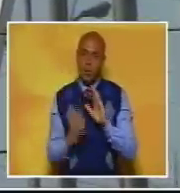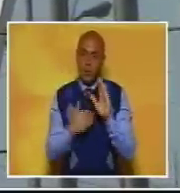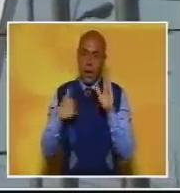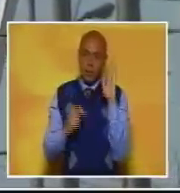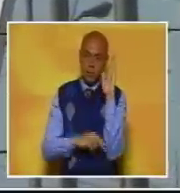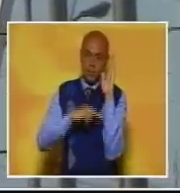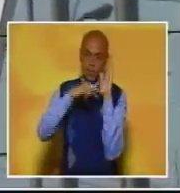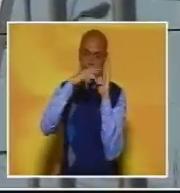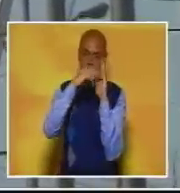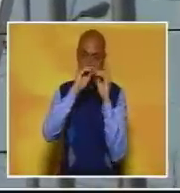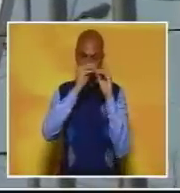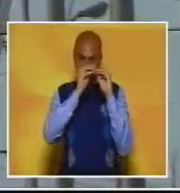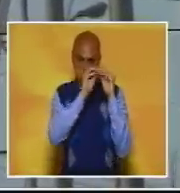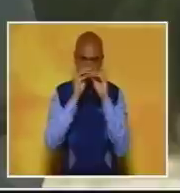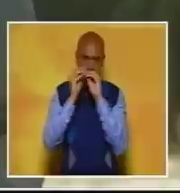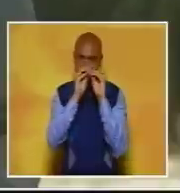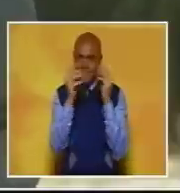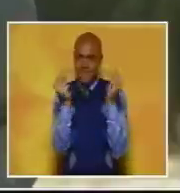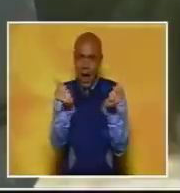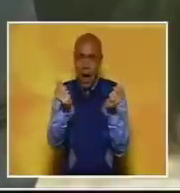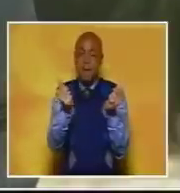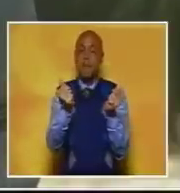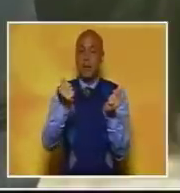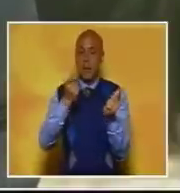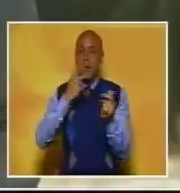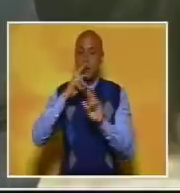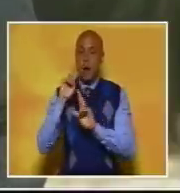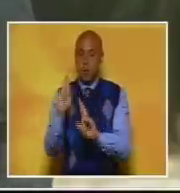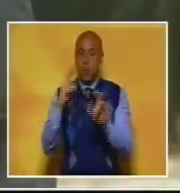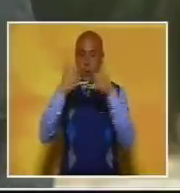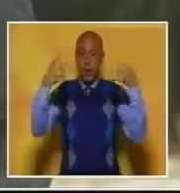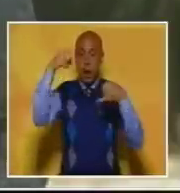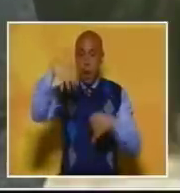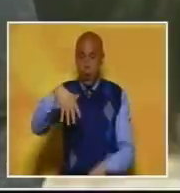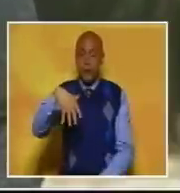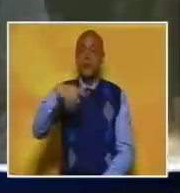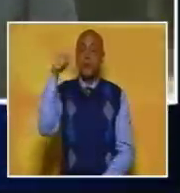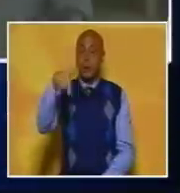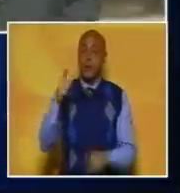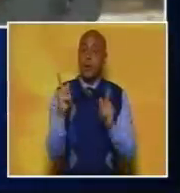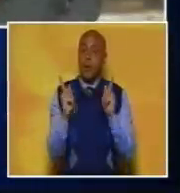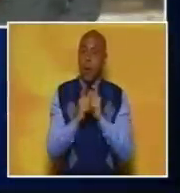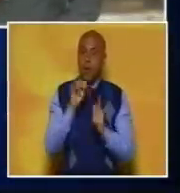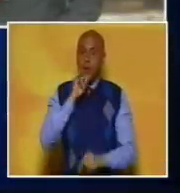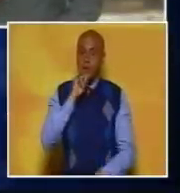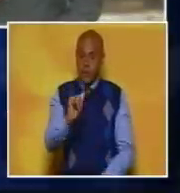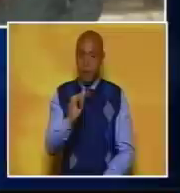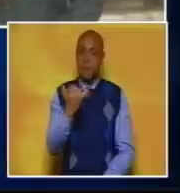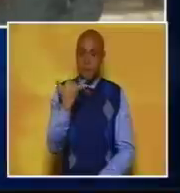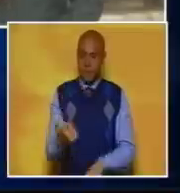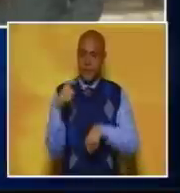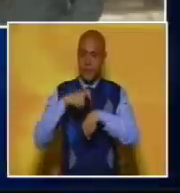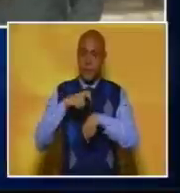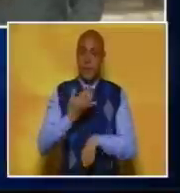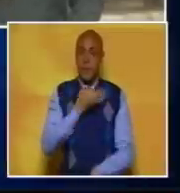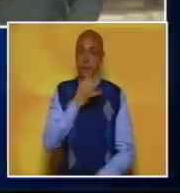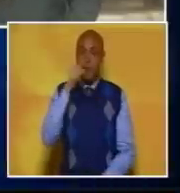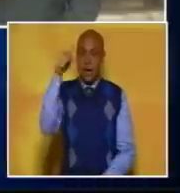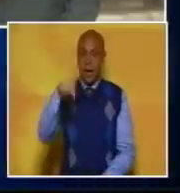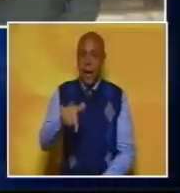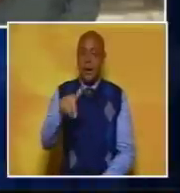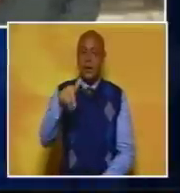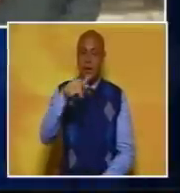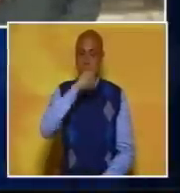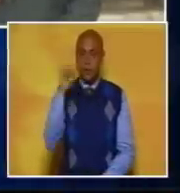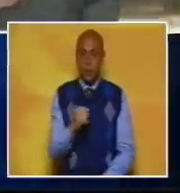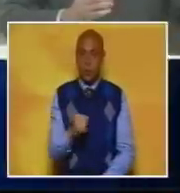labores para restablecer lo más pronto posible el servicio eléctrico. Es parte del informe que podemos compartir con ustedes a esta hora de la tarde desde el occidente